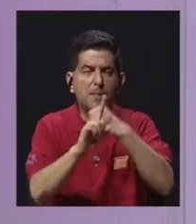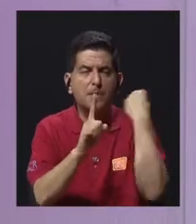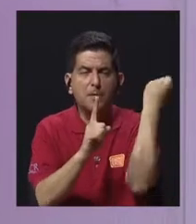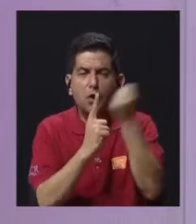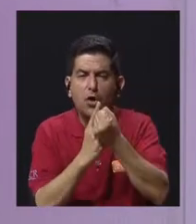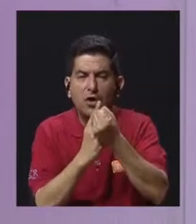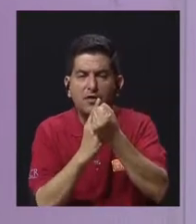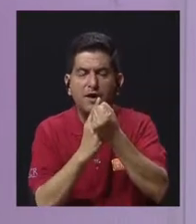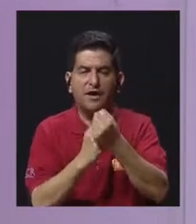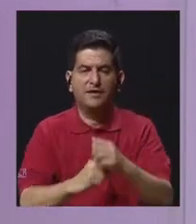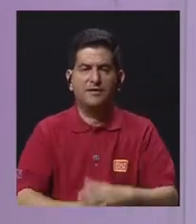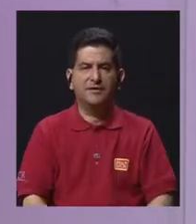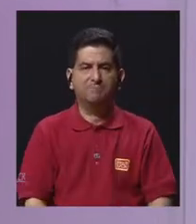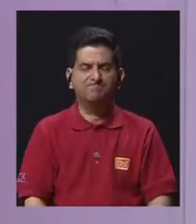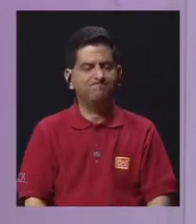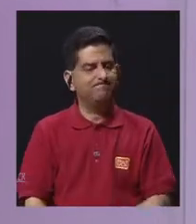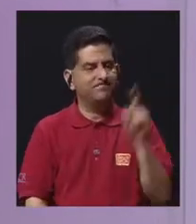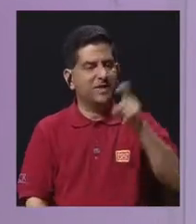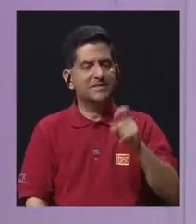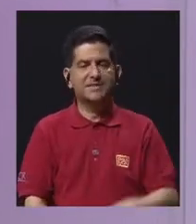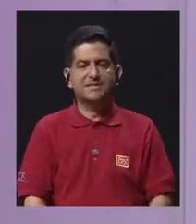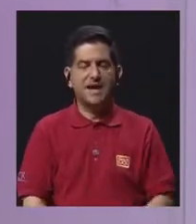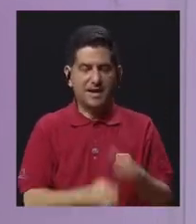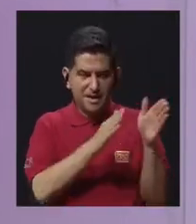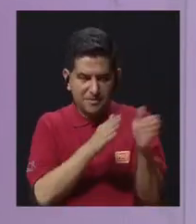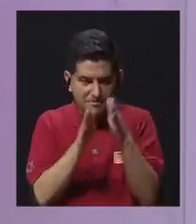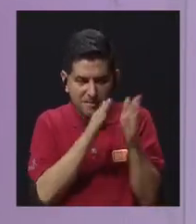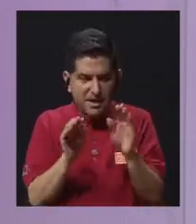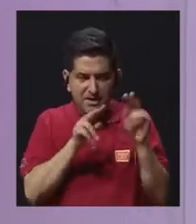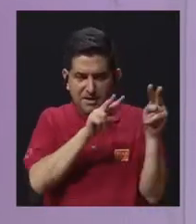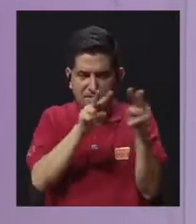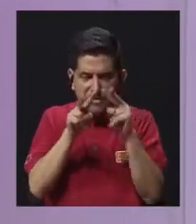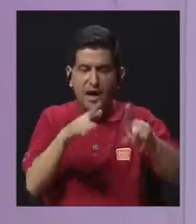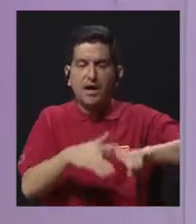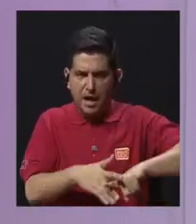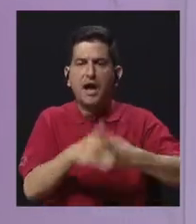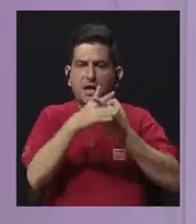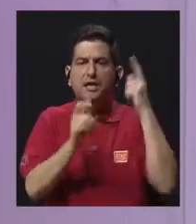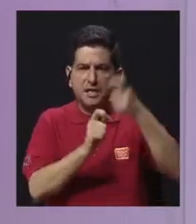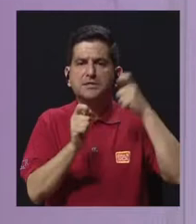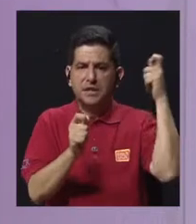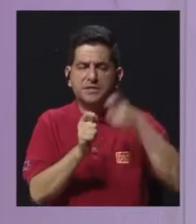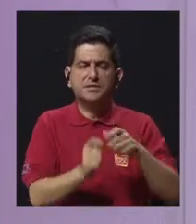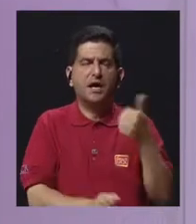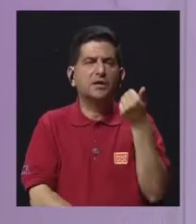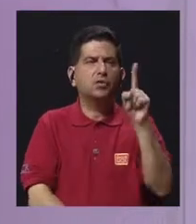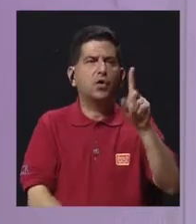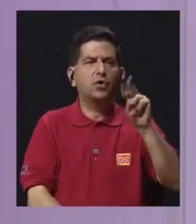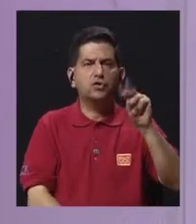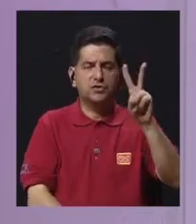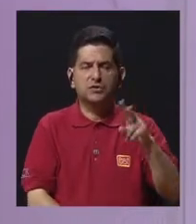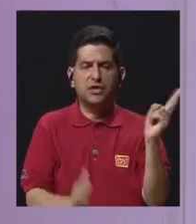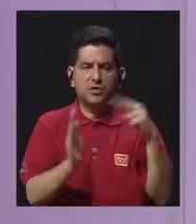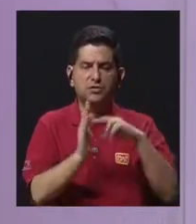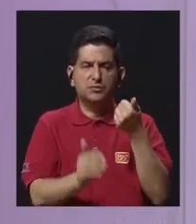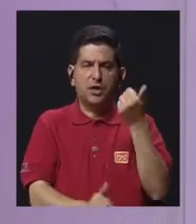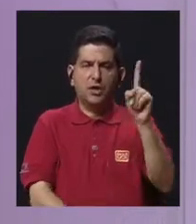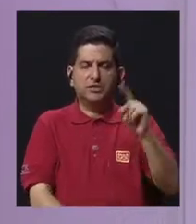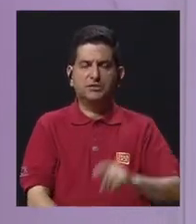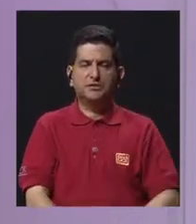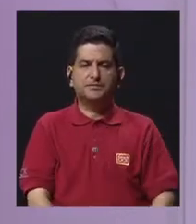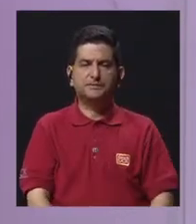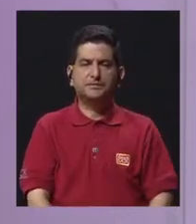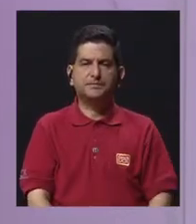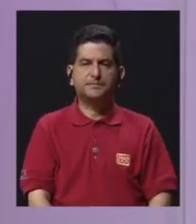entonces, viendo toda la situación, es cuando pues se organiza el observatorio y se hace el lanzamiento, precisamente